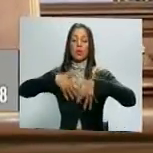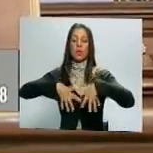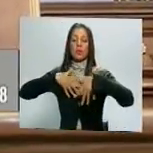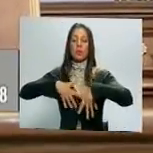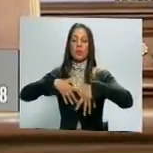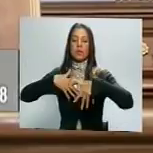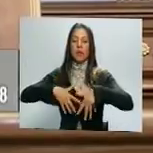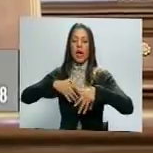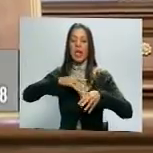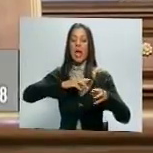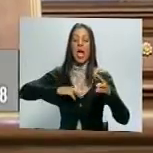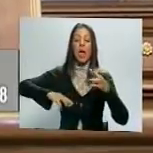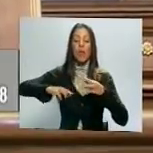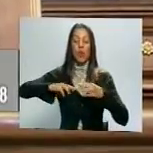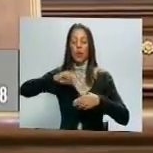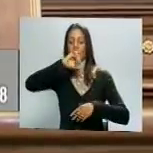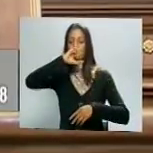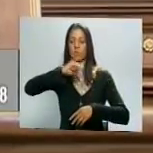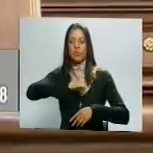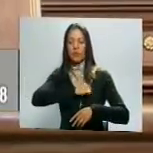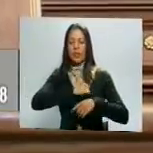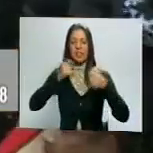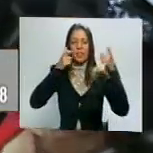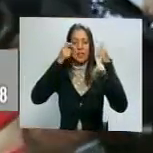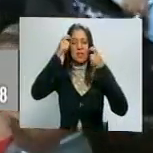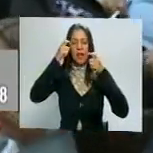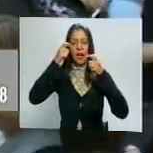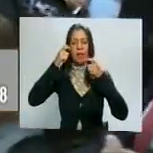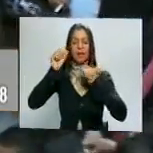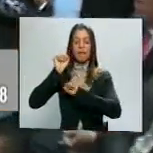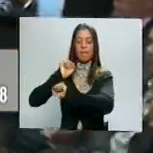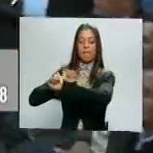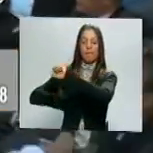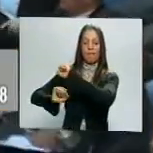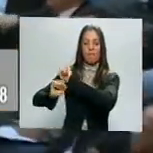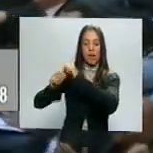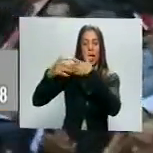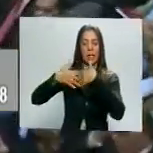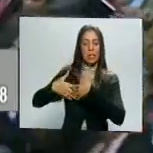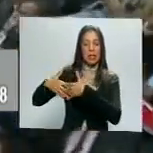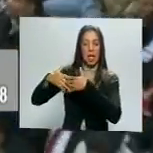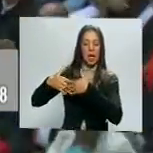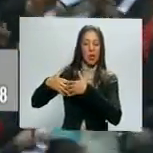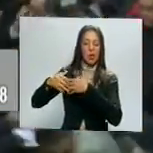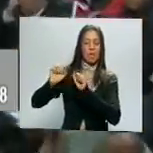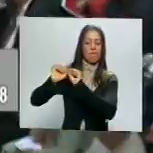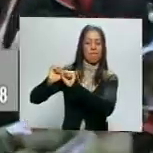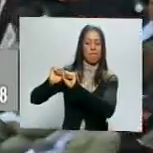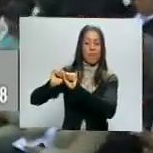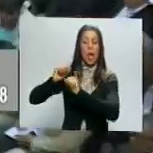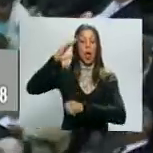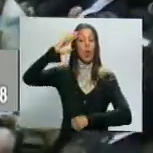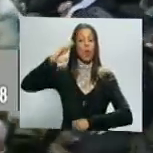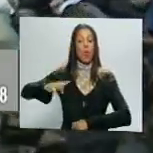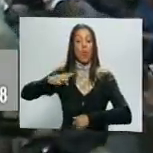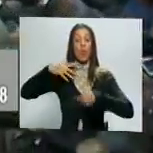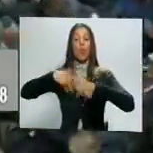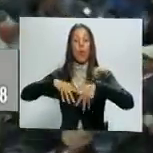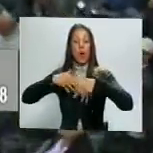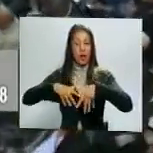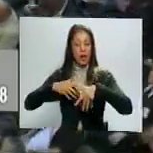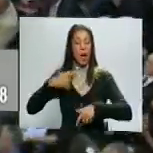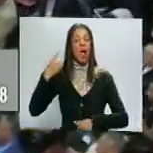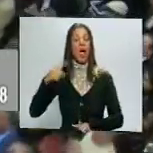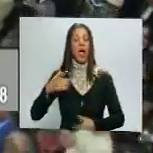bolivariana, una Fuerza Armada Nacional que es antiimperialista, una Fuerza Armada Nacional